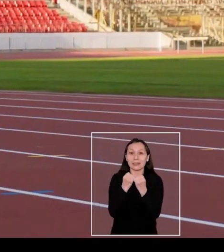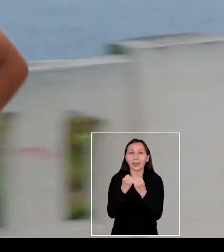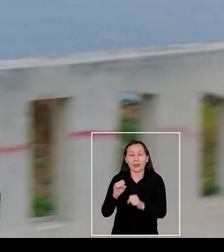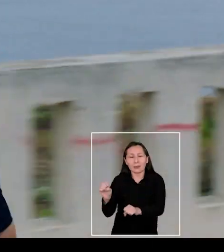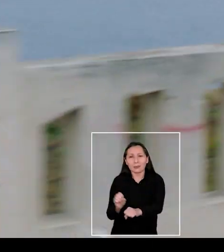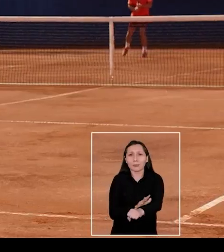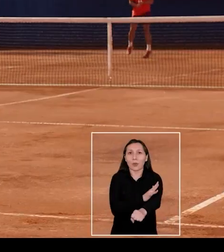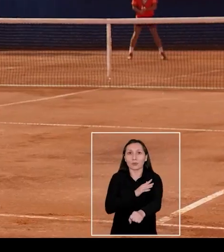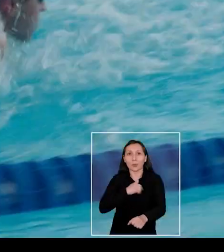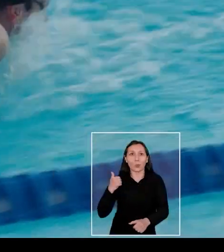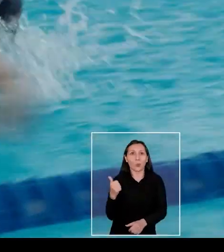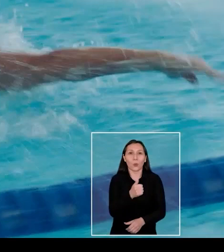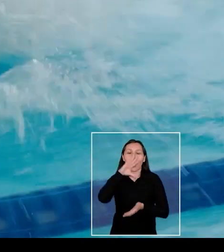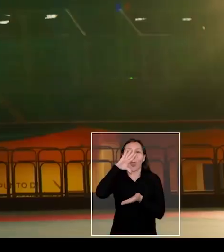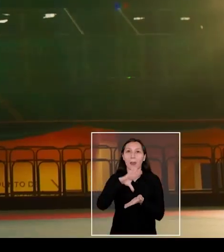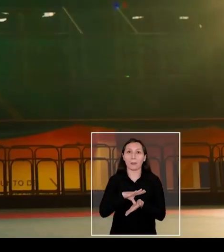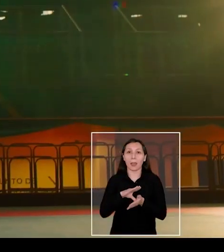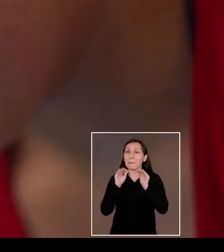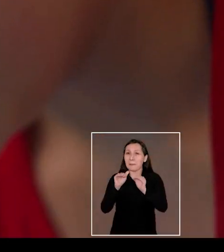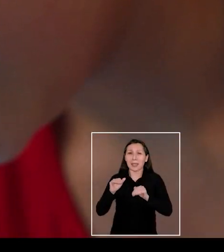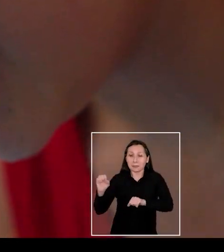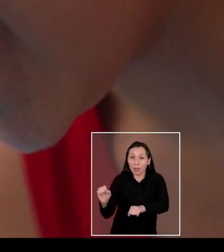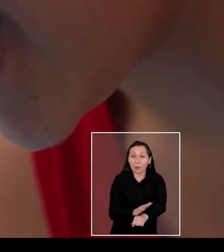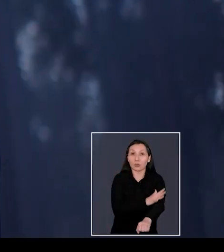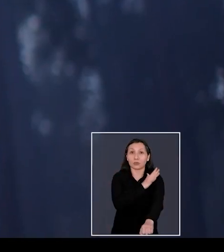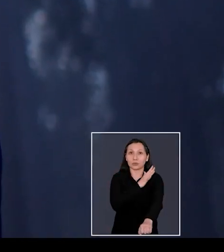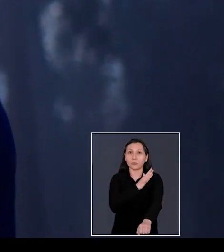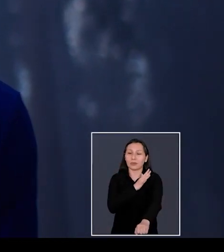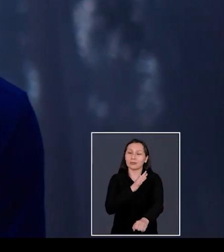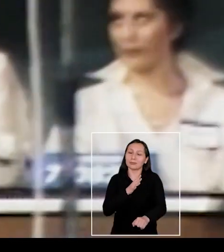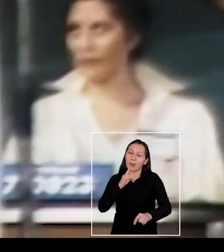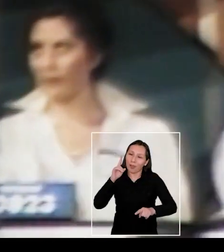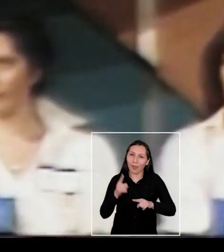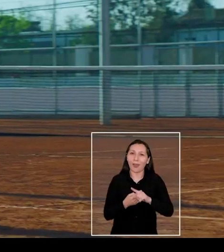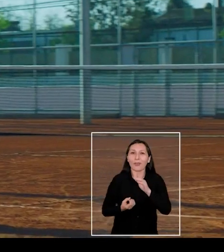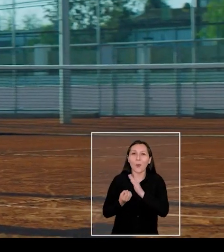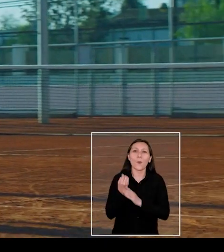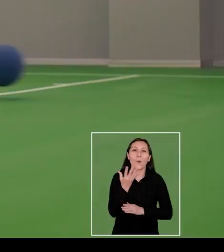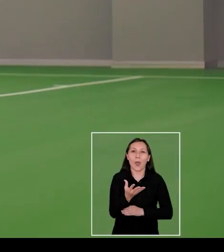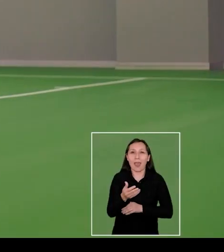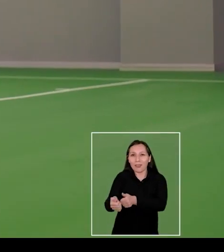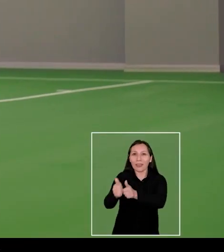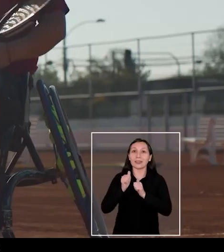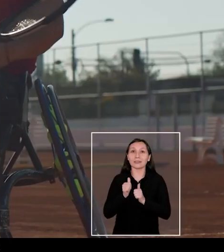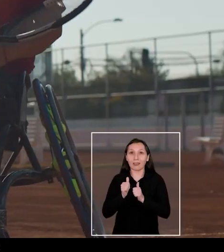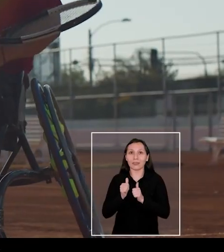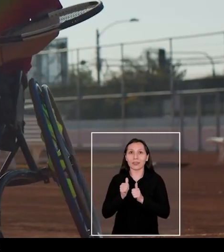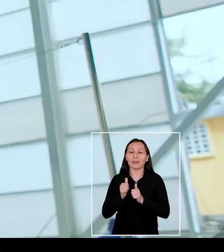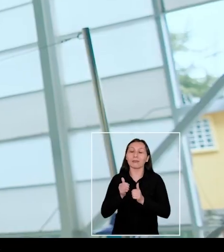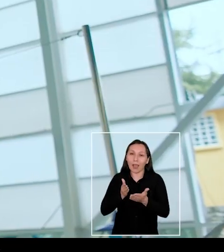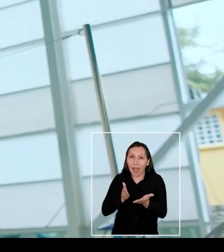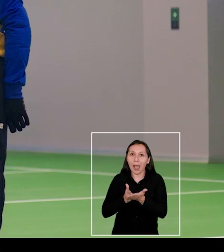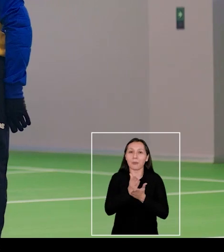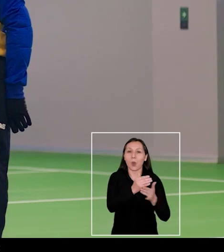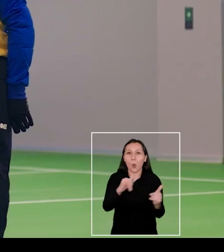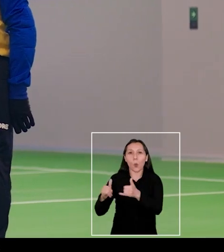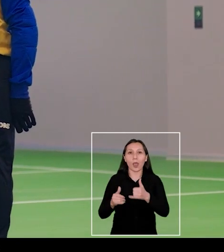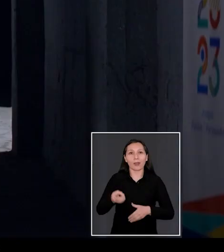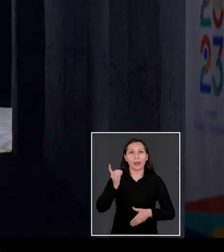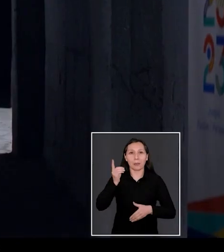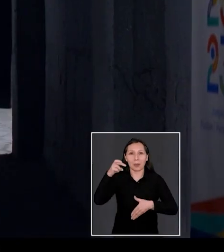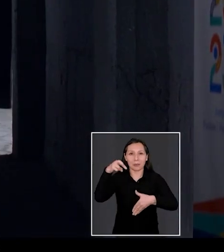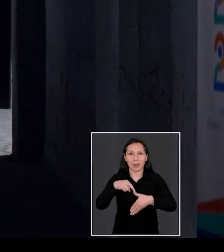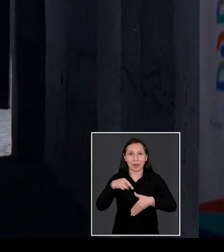a país y con esa misma emoción vamos por nuevos desafíos porque comienzan los juegos